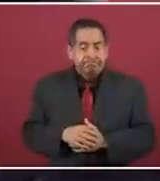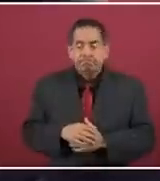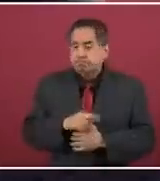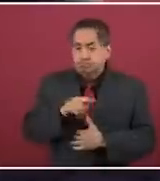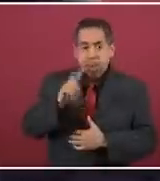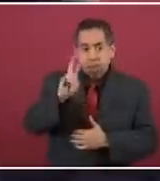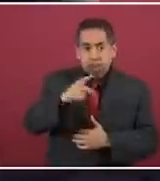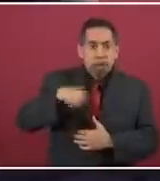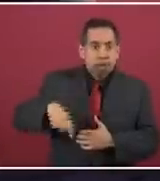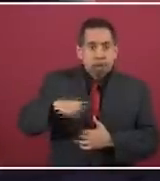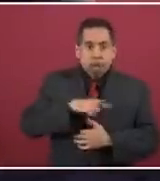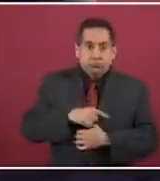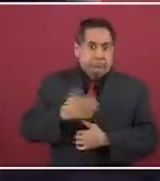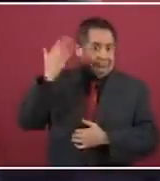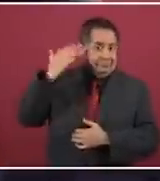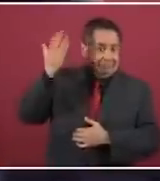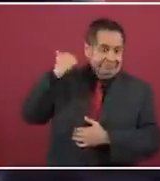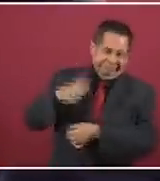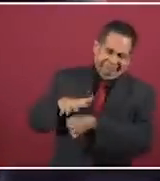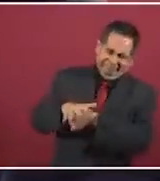padecimos de represión,